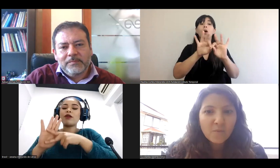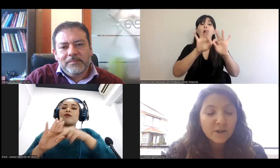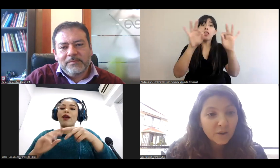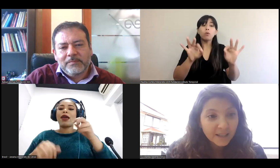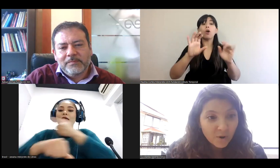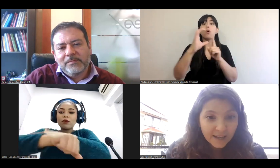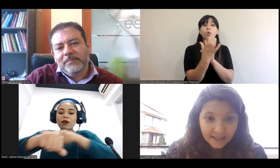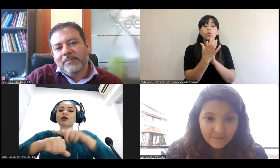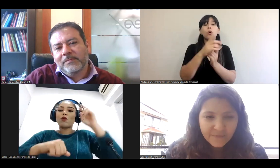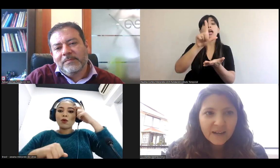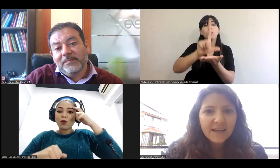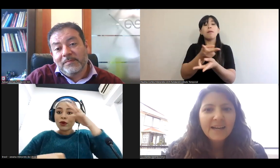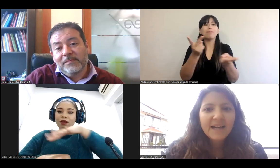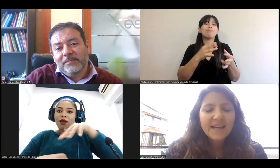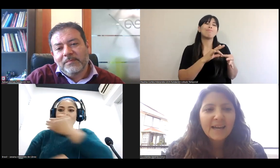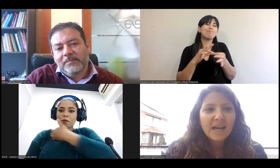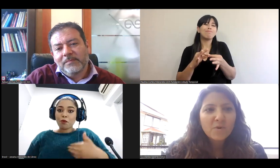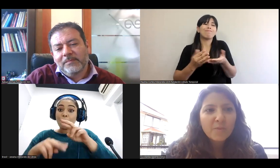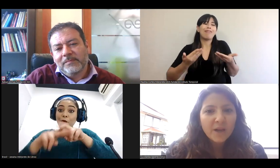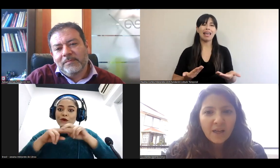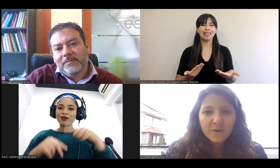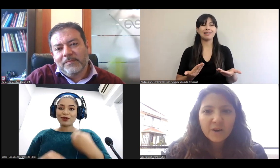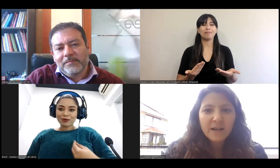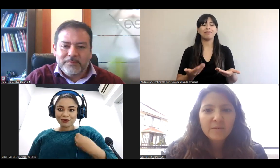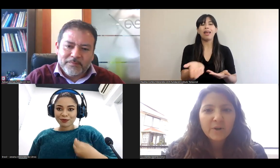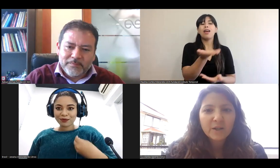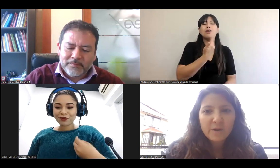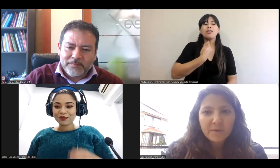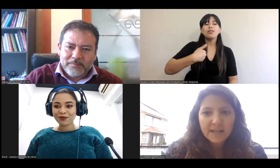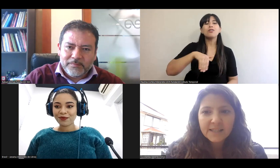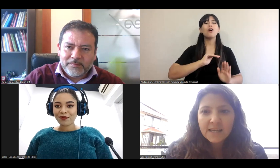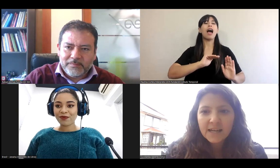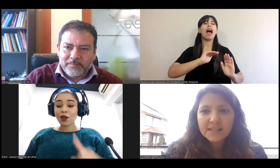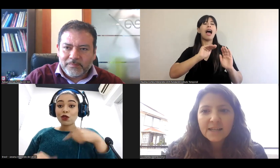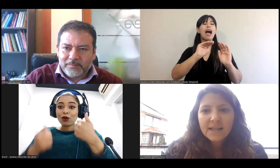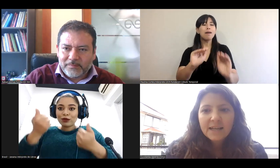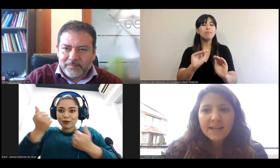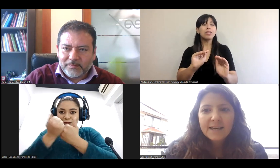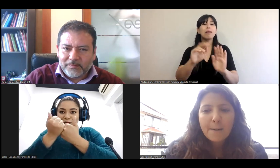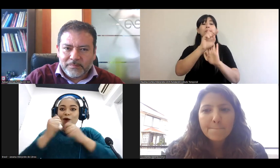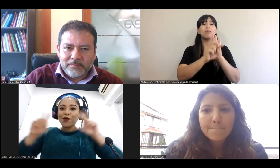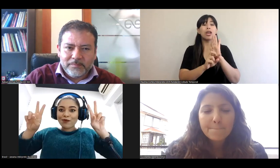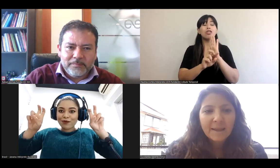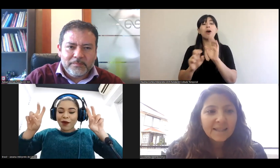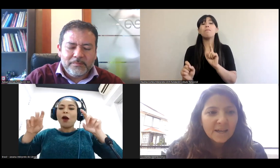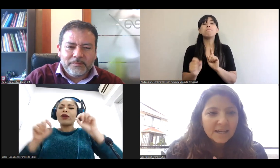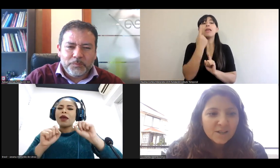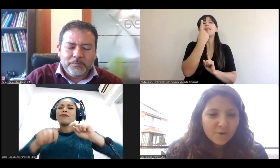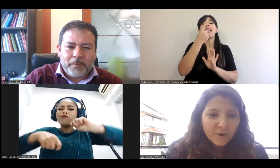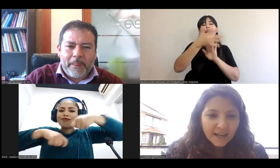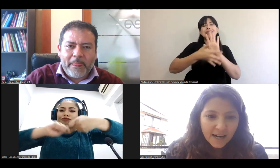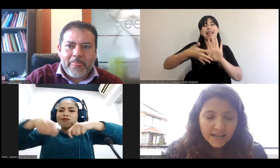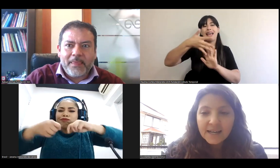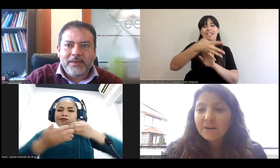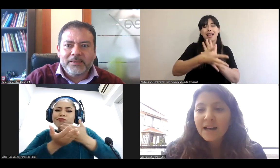públicos. Por eso es que estamos aquí. Hemos apoyado el proyecto Mis Primeras Señas. Este ha